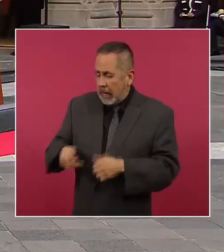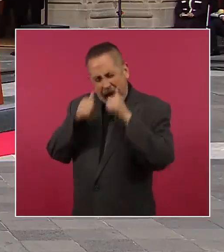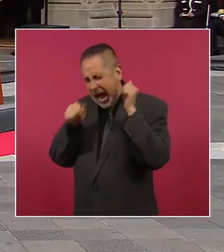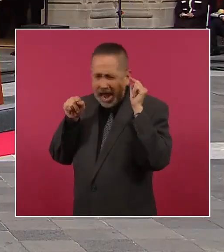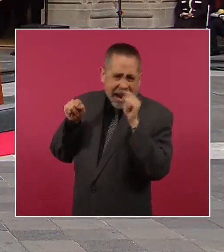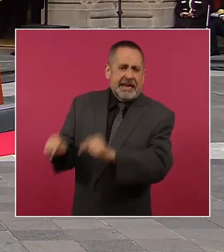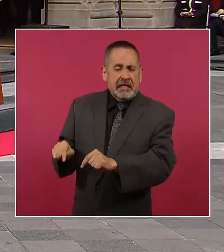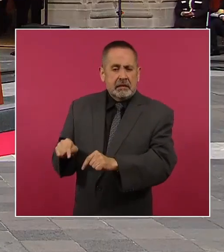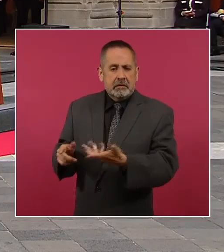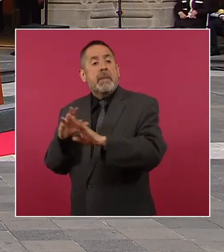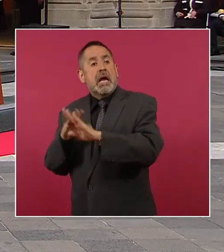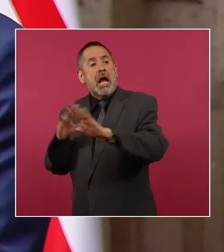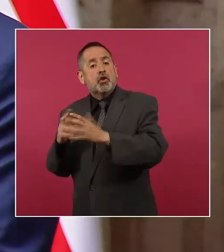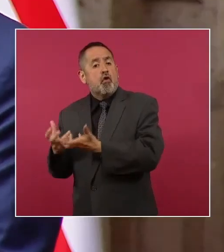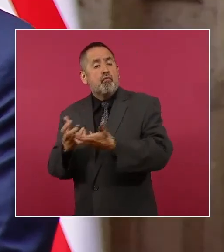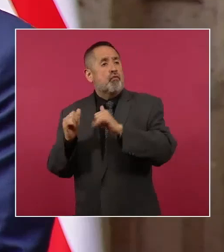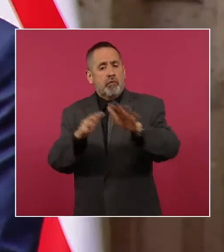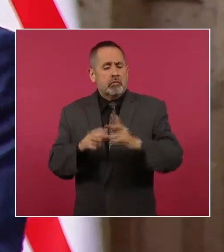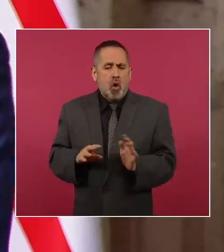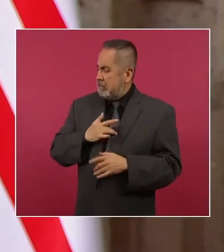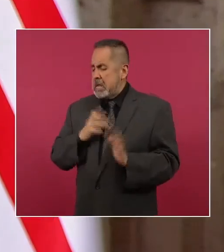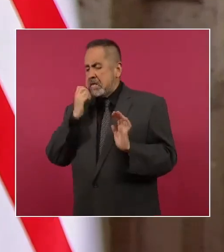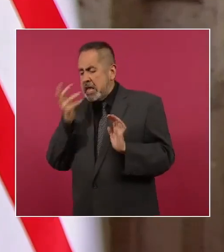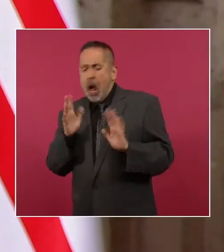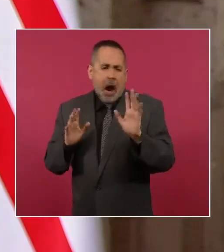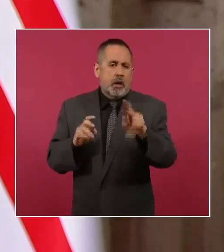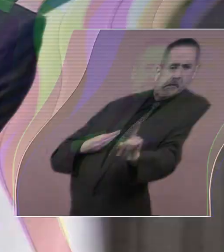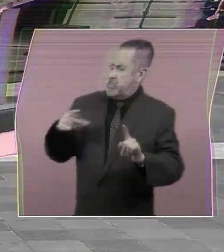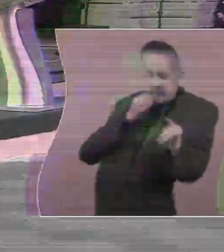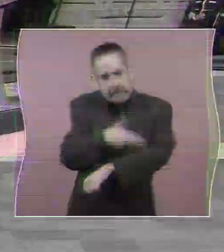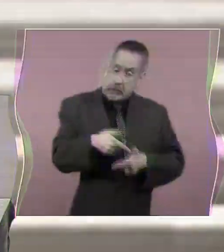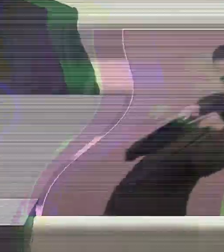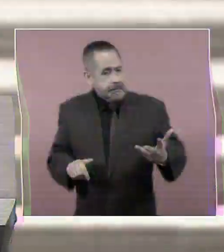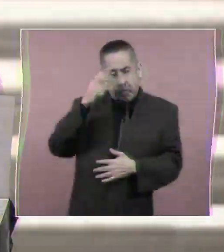Que la migración sea opcional, no forzosa.